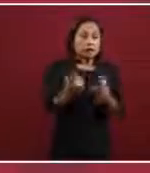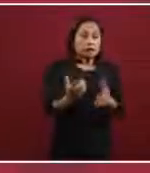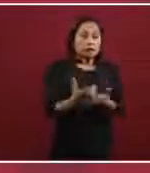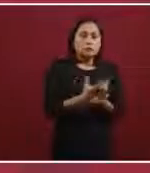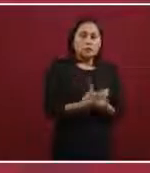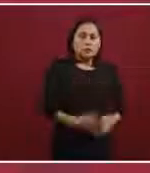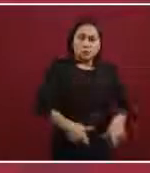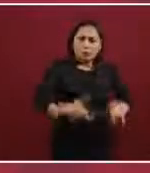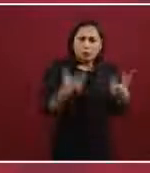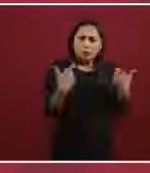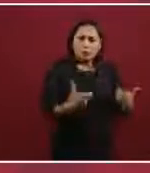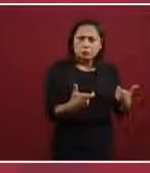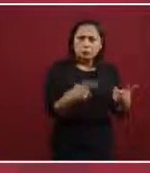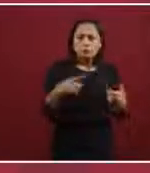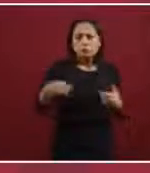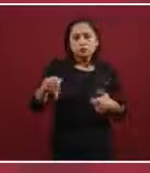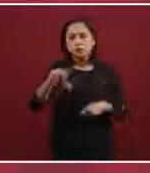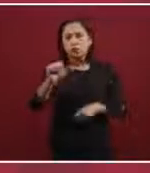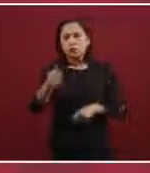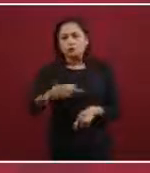eso al final